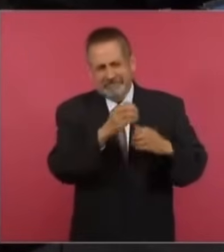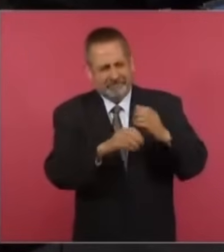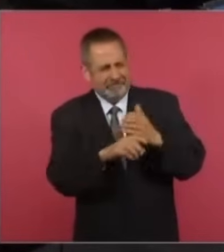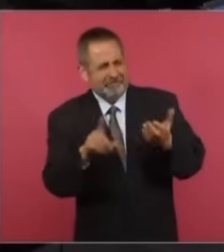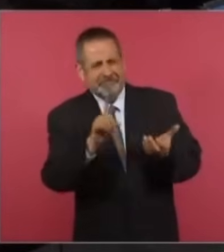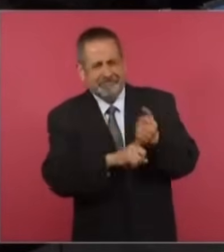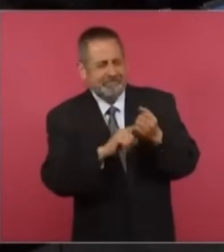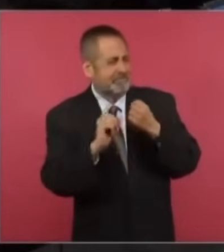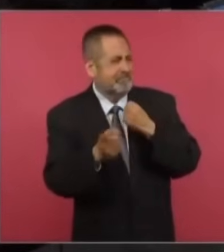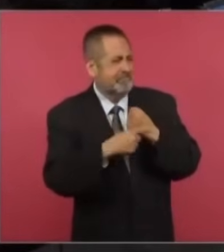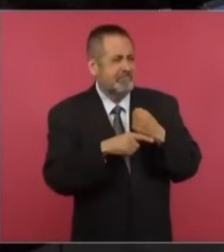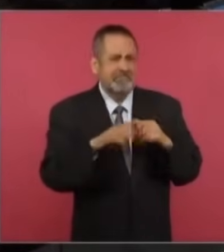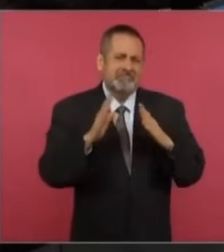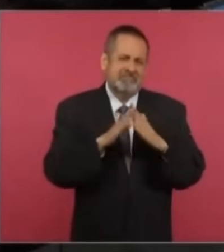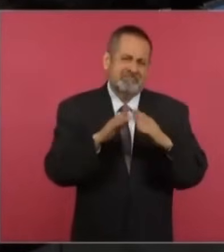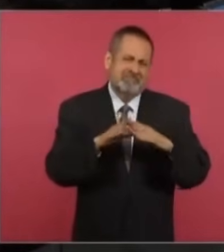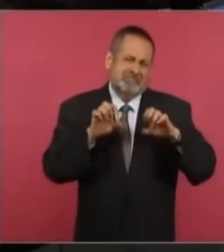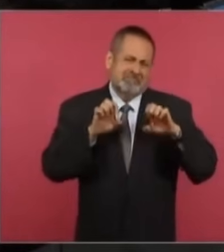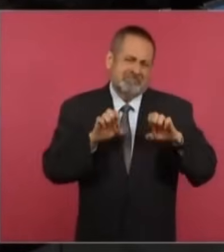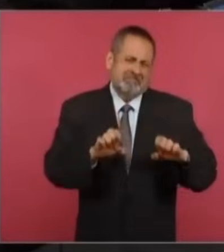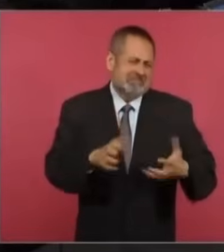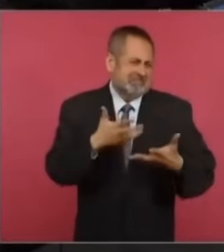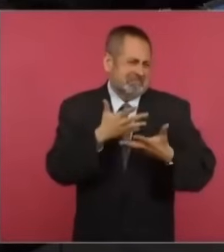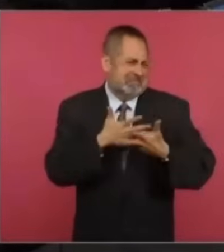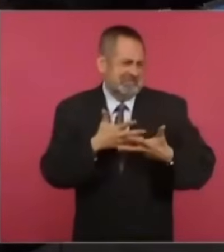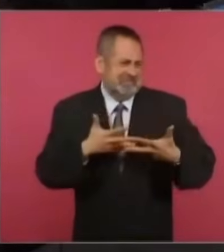logran tener las mansiones que tienen algunos,